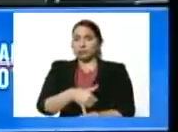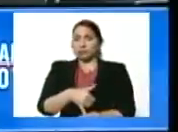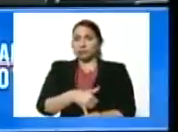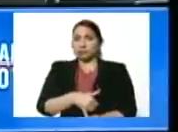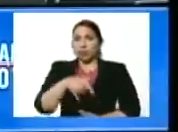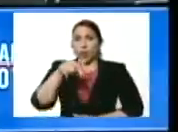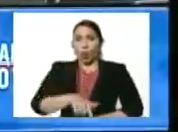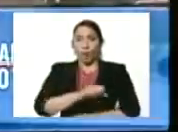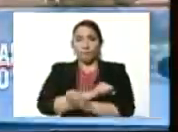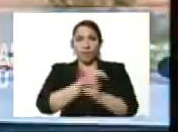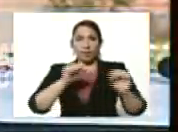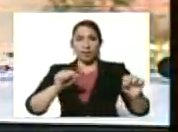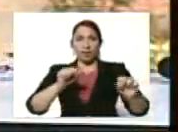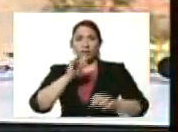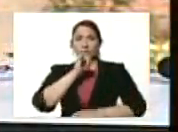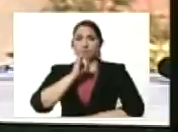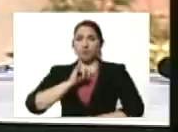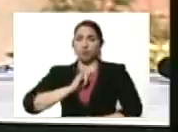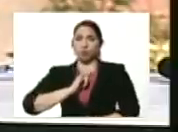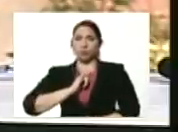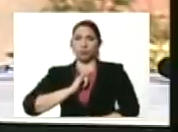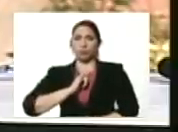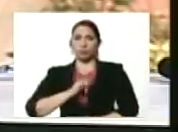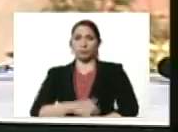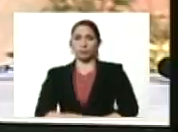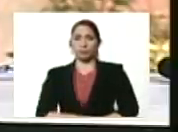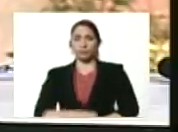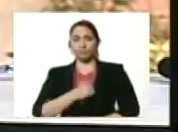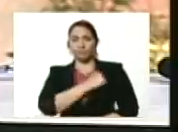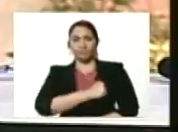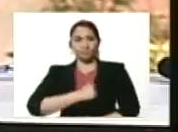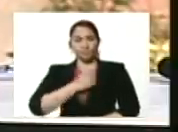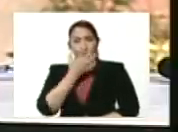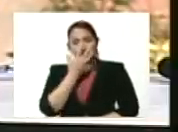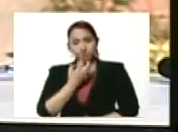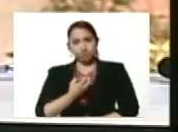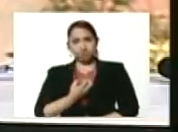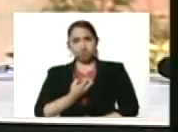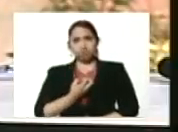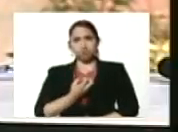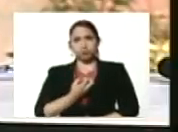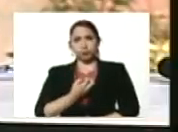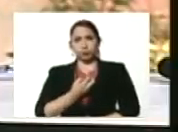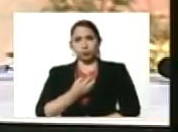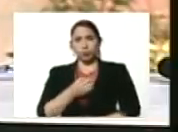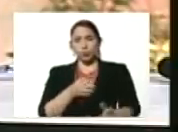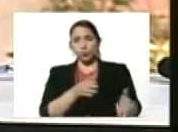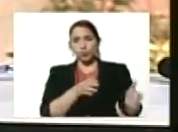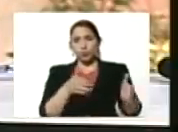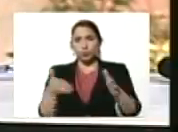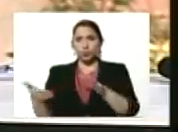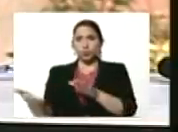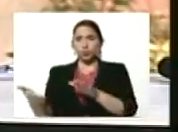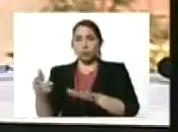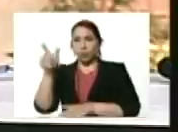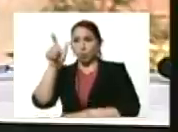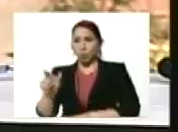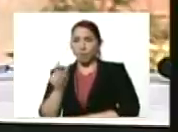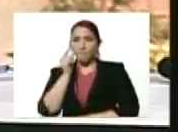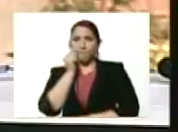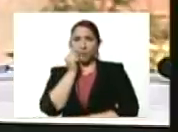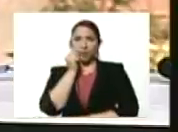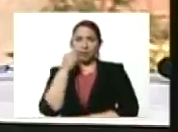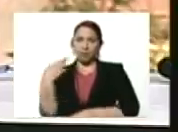hoy en la mañana me dieron la noticia, triste noticia, de la partida física de Douglas Bravo,